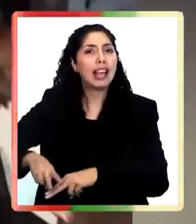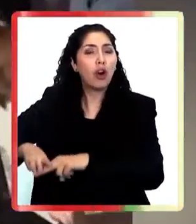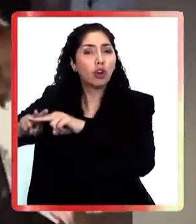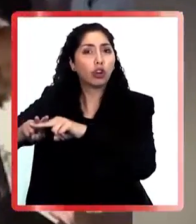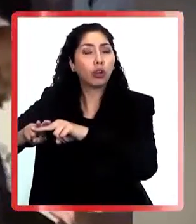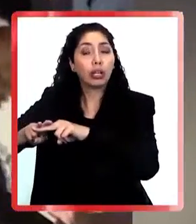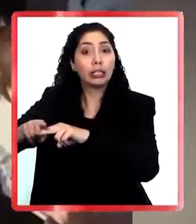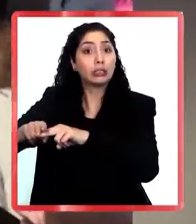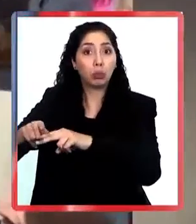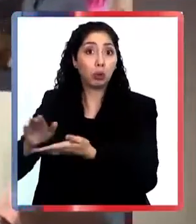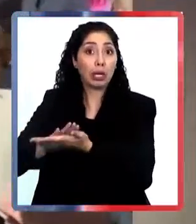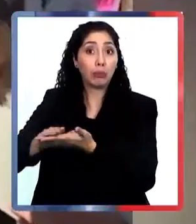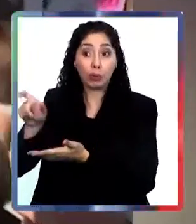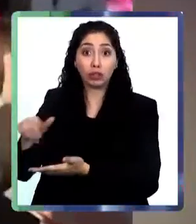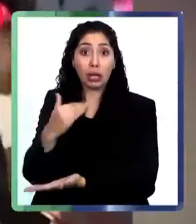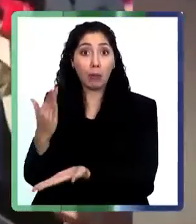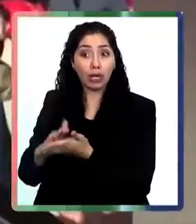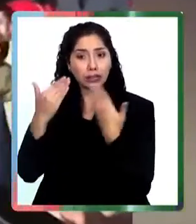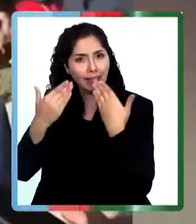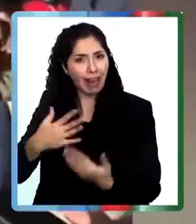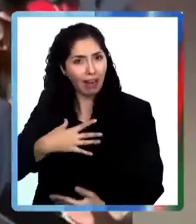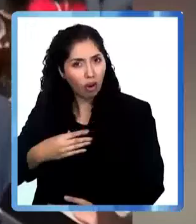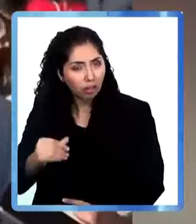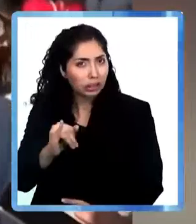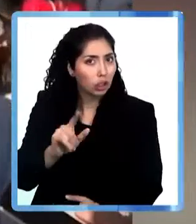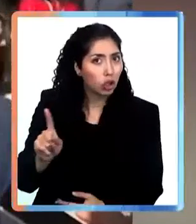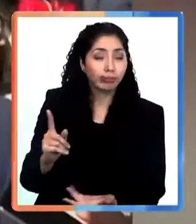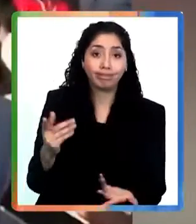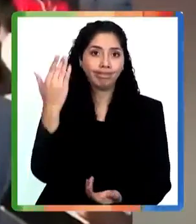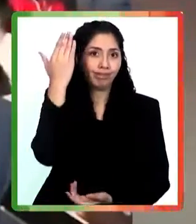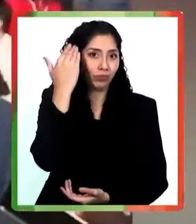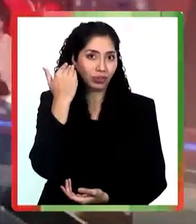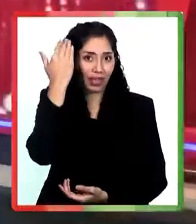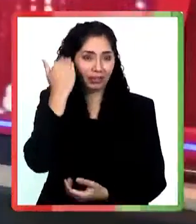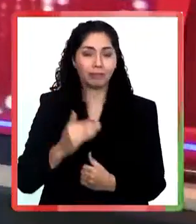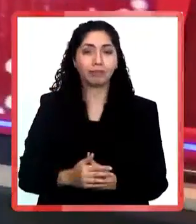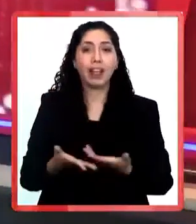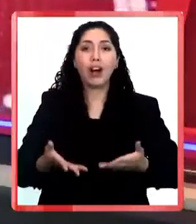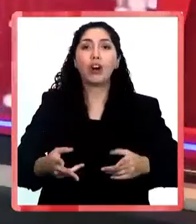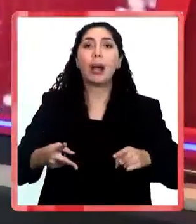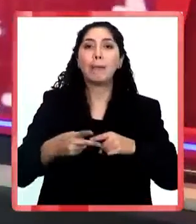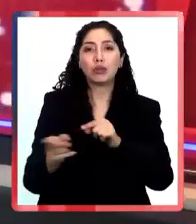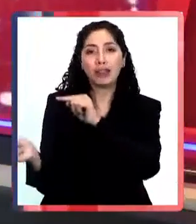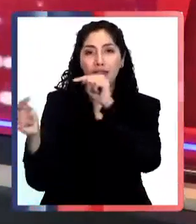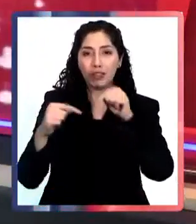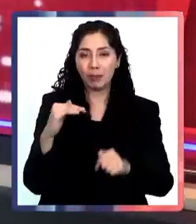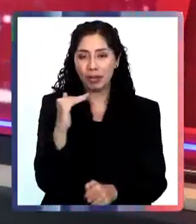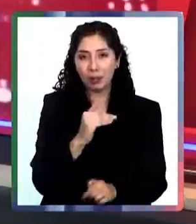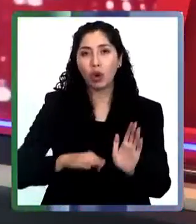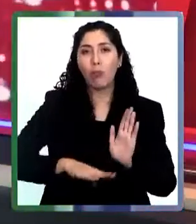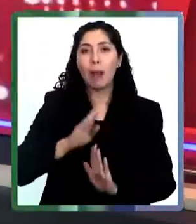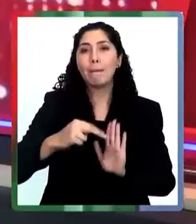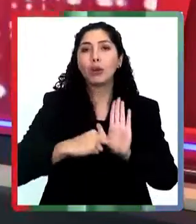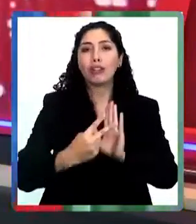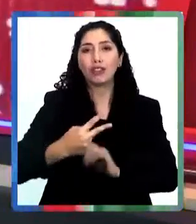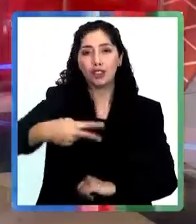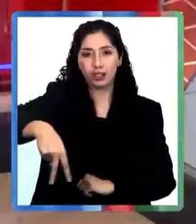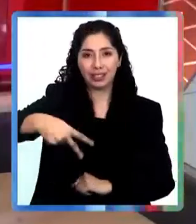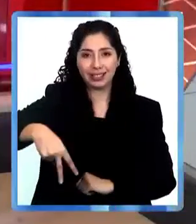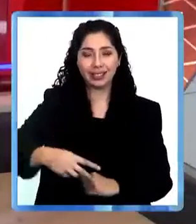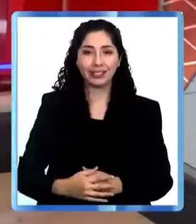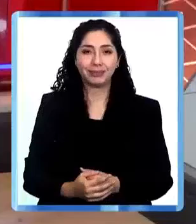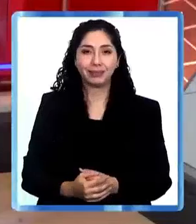heredar estos dependientes nos vamos a la pausa regresamos de inmediato con más portavoz